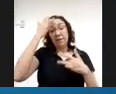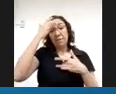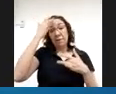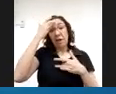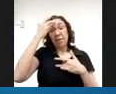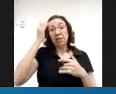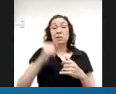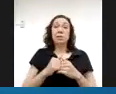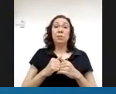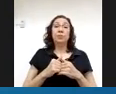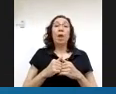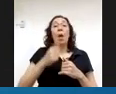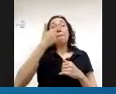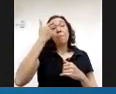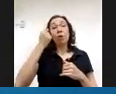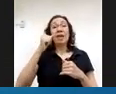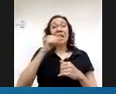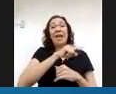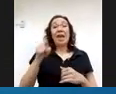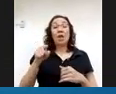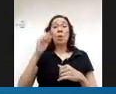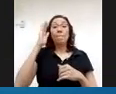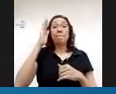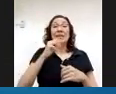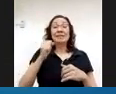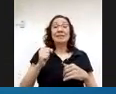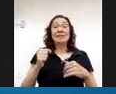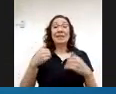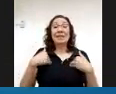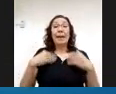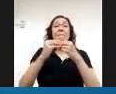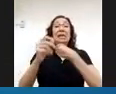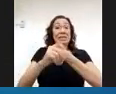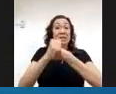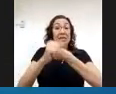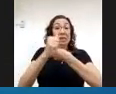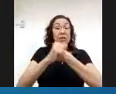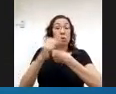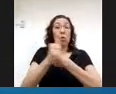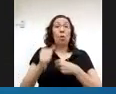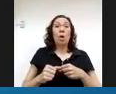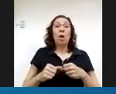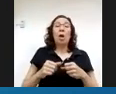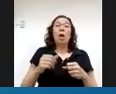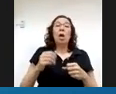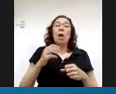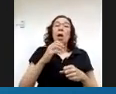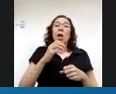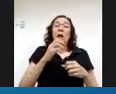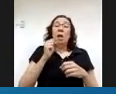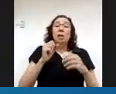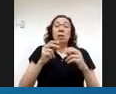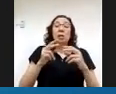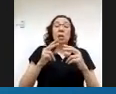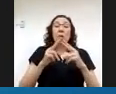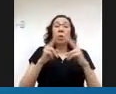crónicas, porque ellos son los que van a estar más expuestos. Está muy bien documentado